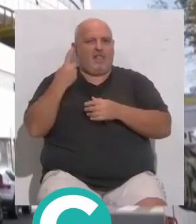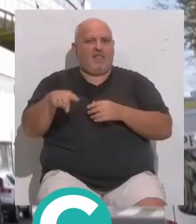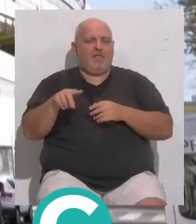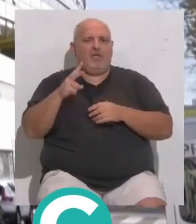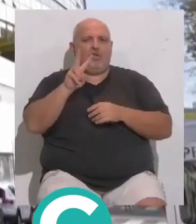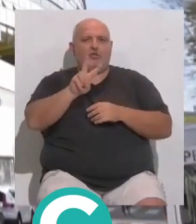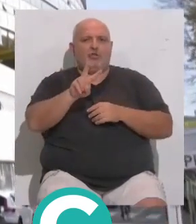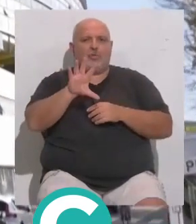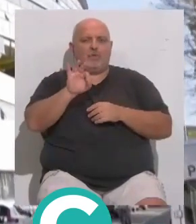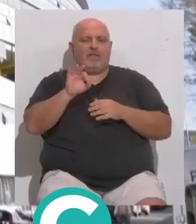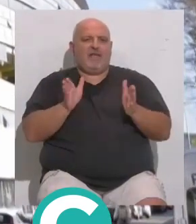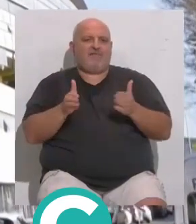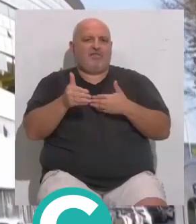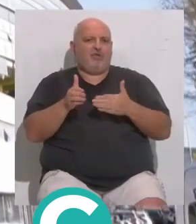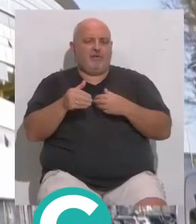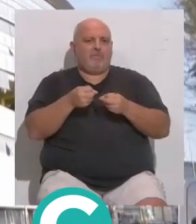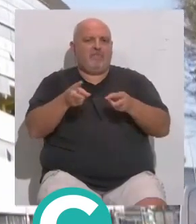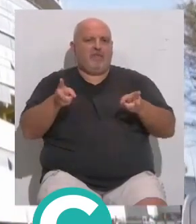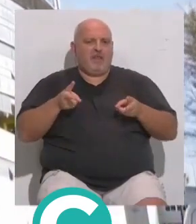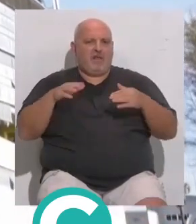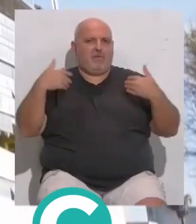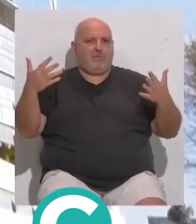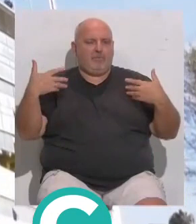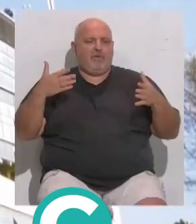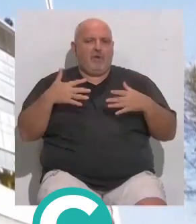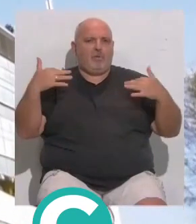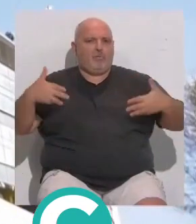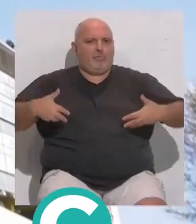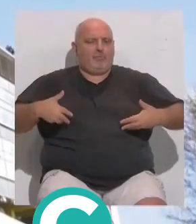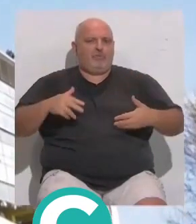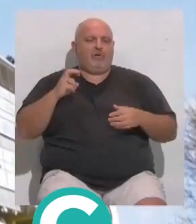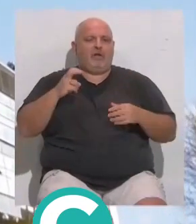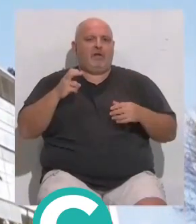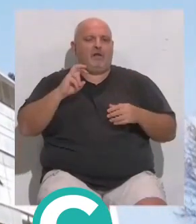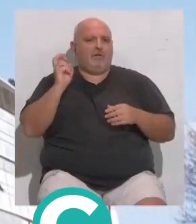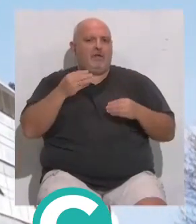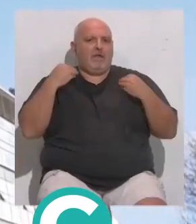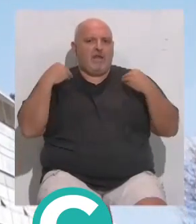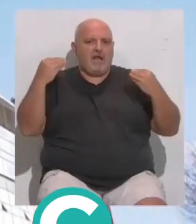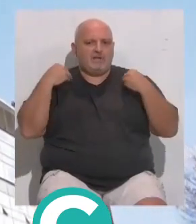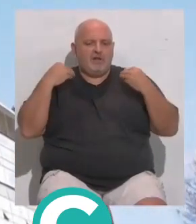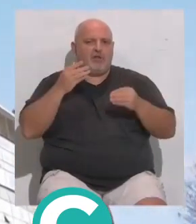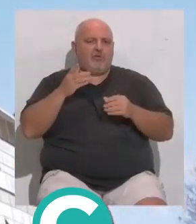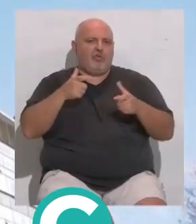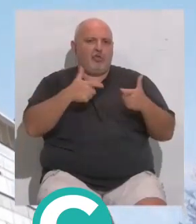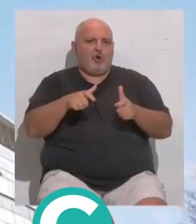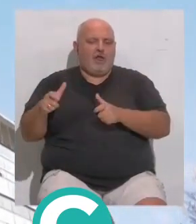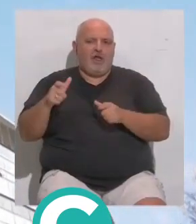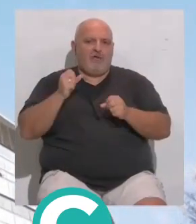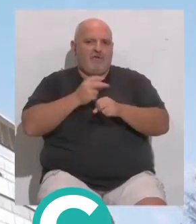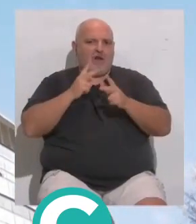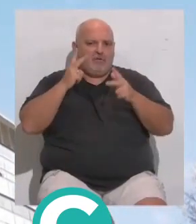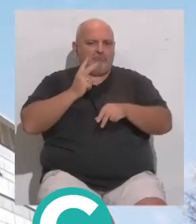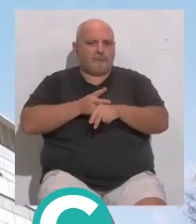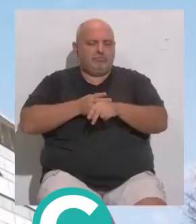unas 250 habitaciones, piscina al aire libre, piscina climatizada, spa, gimnasio, zonas de hostelería